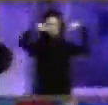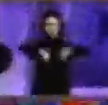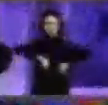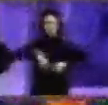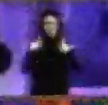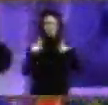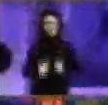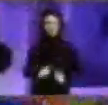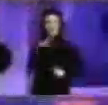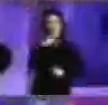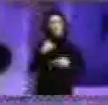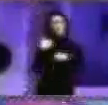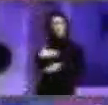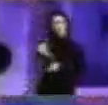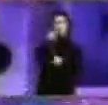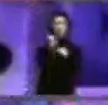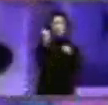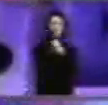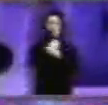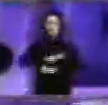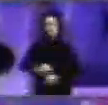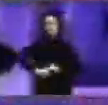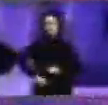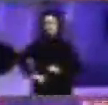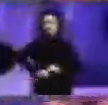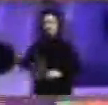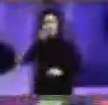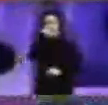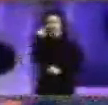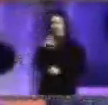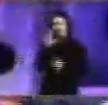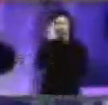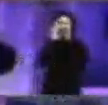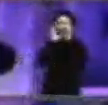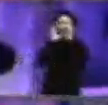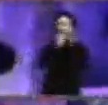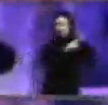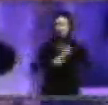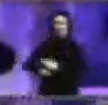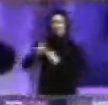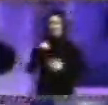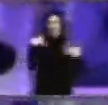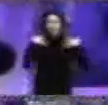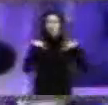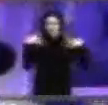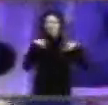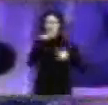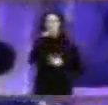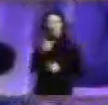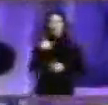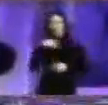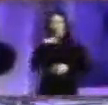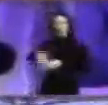mi futuro se jodió. Malas caras y desprecio consiguieron amargarme, ponerme en la